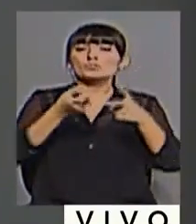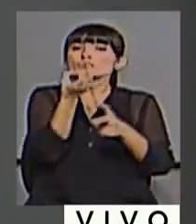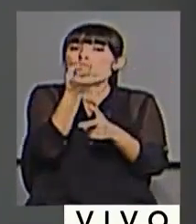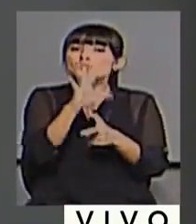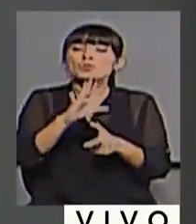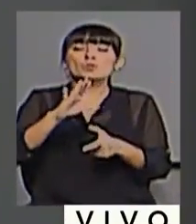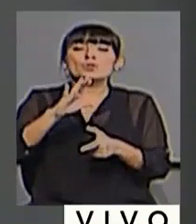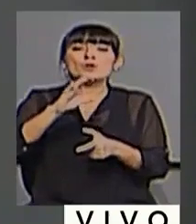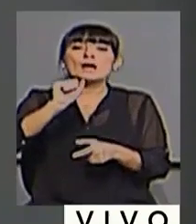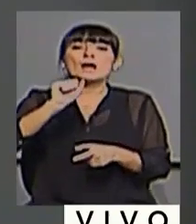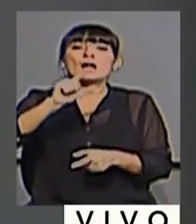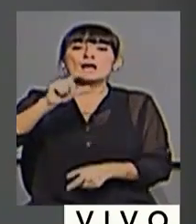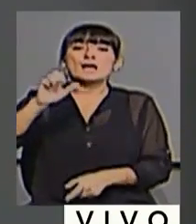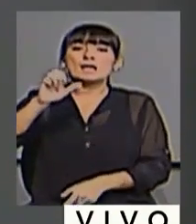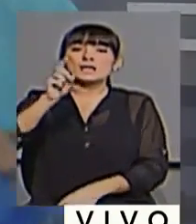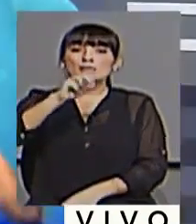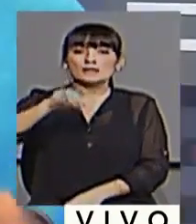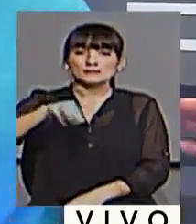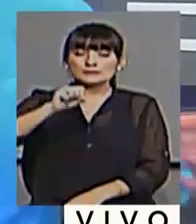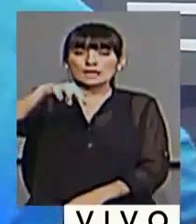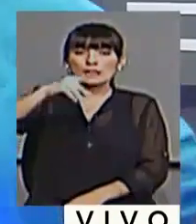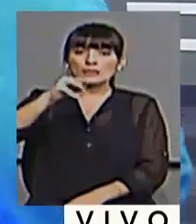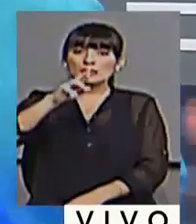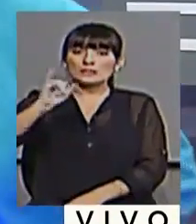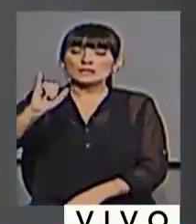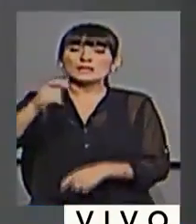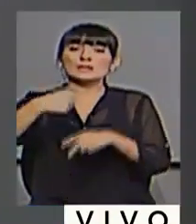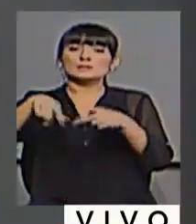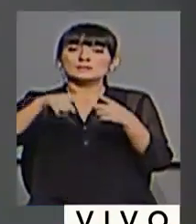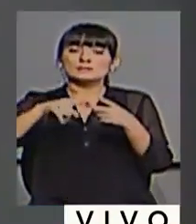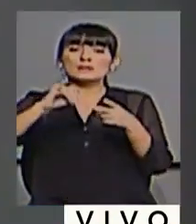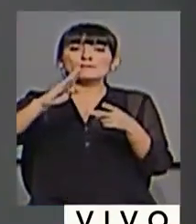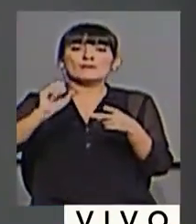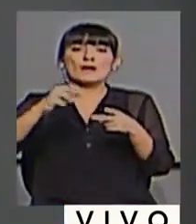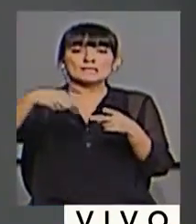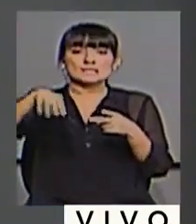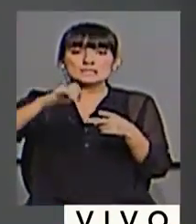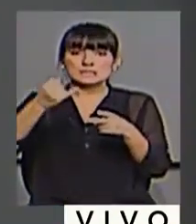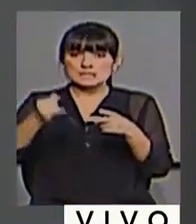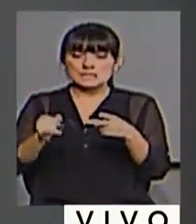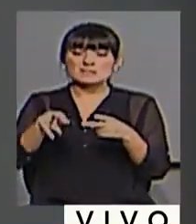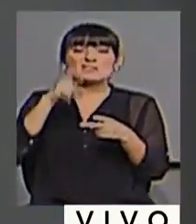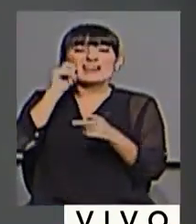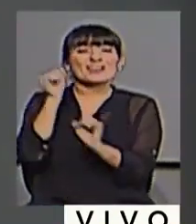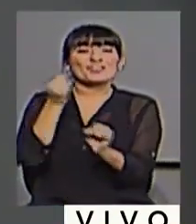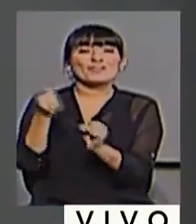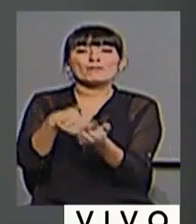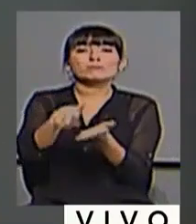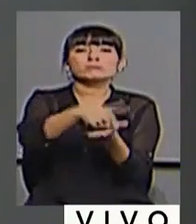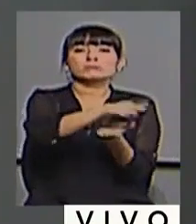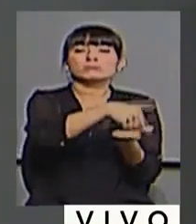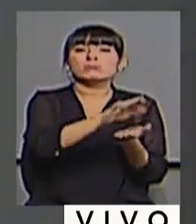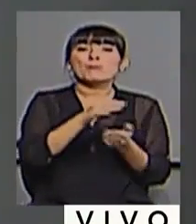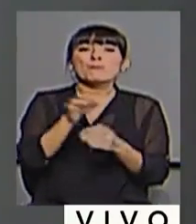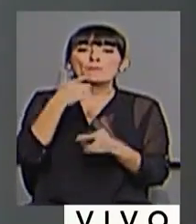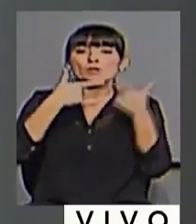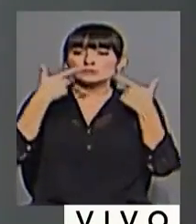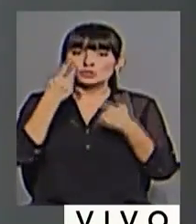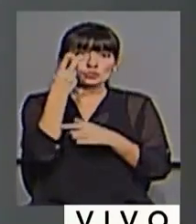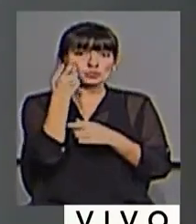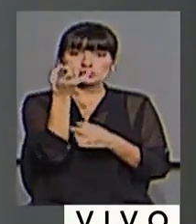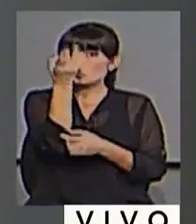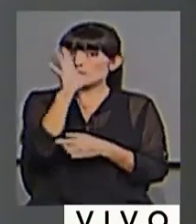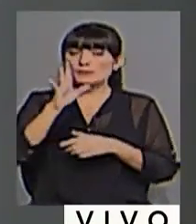Carlos Ibáñez, que la escoba que venía a barrer a todos estos políticos. Pero en general, o sea, dos presidentes de la historia republicana de este país que han